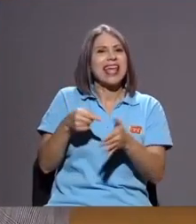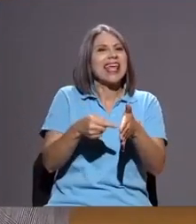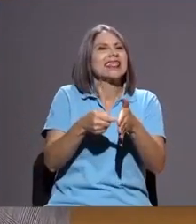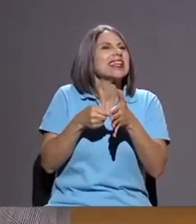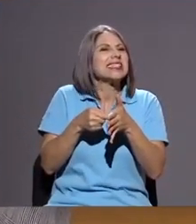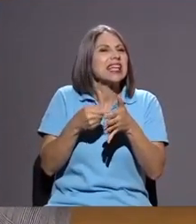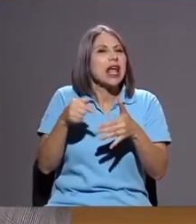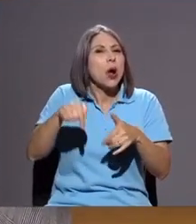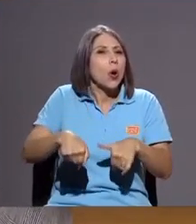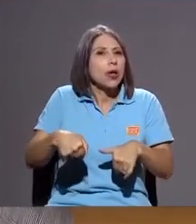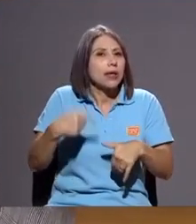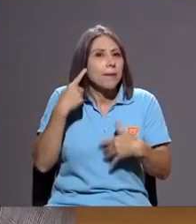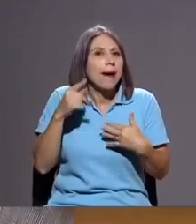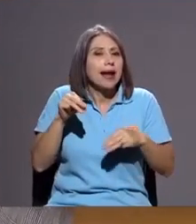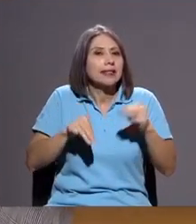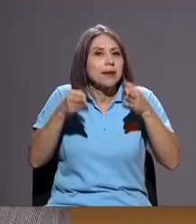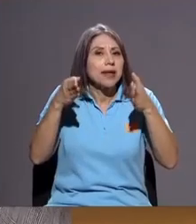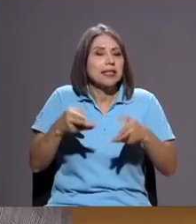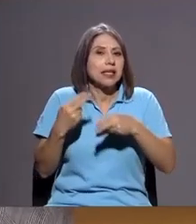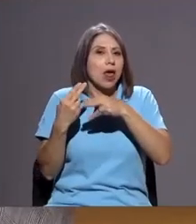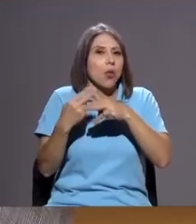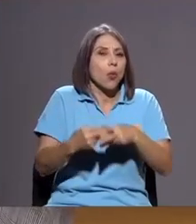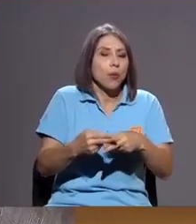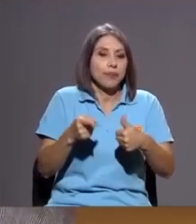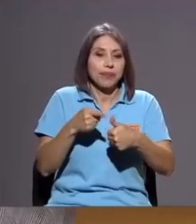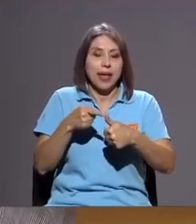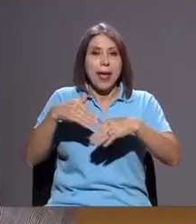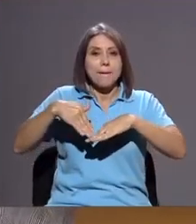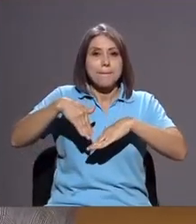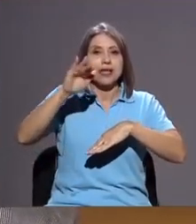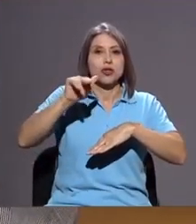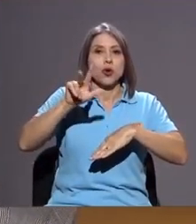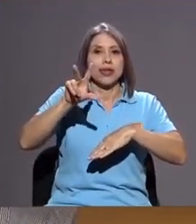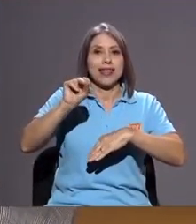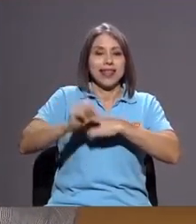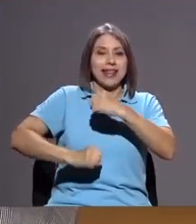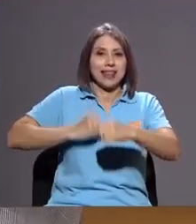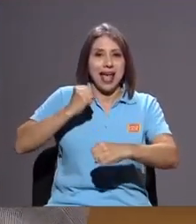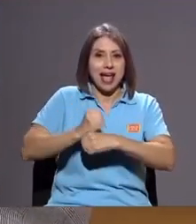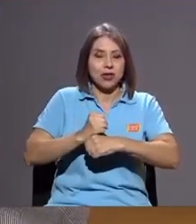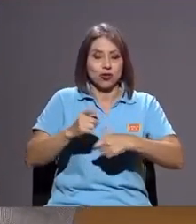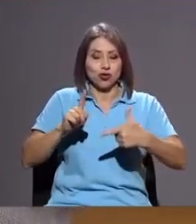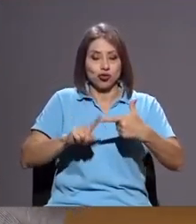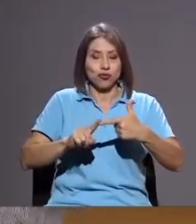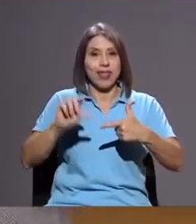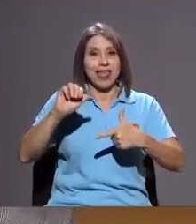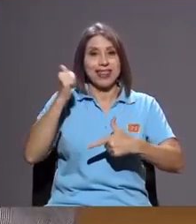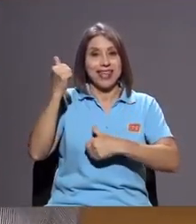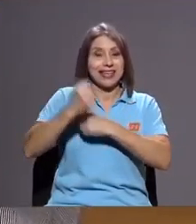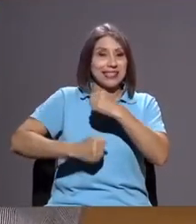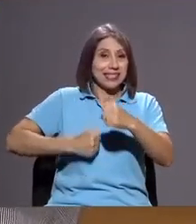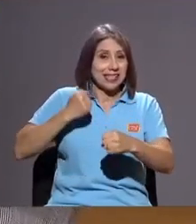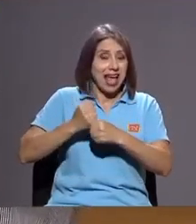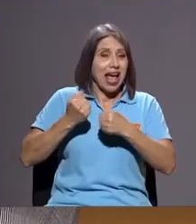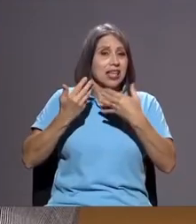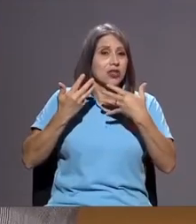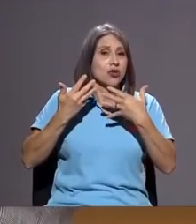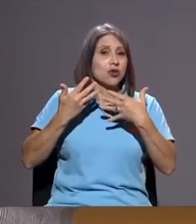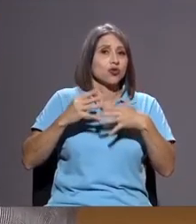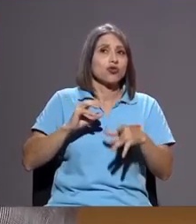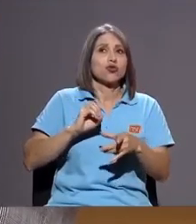mayor de 30 años y haber ejercido 10 años o bien 5 años